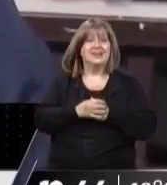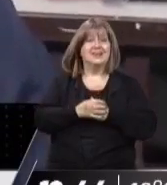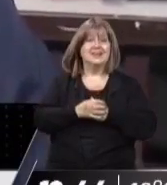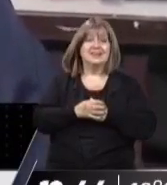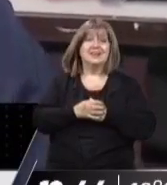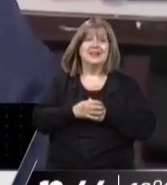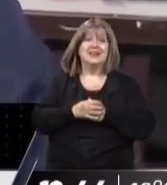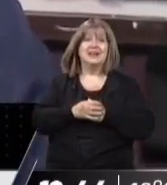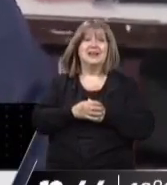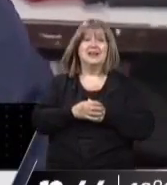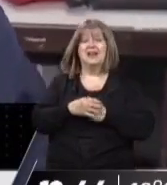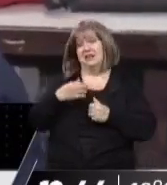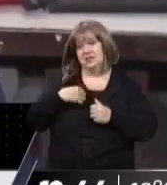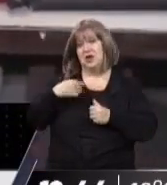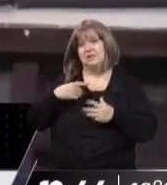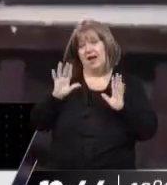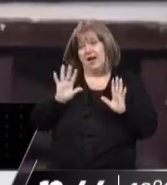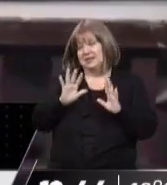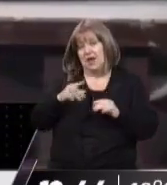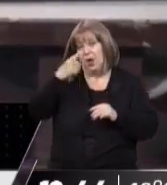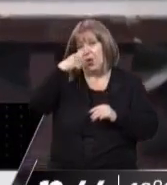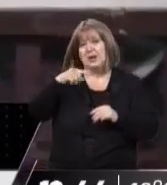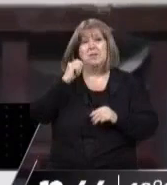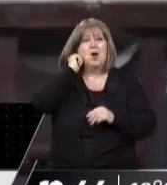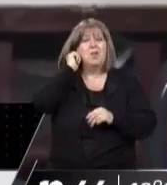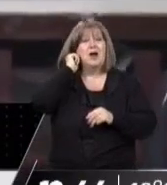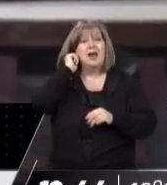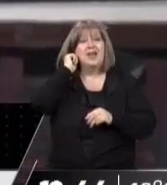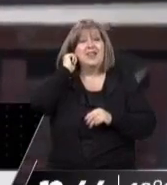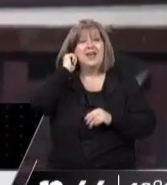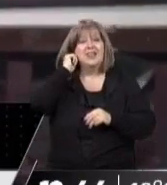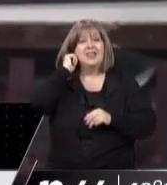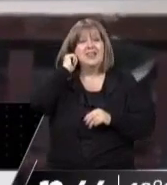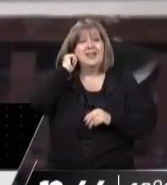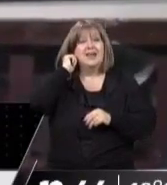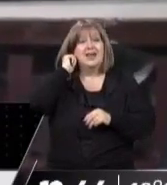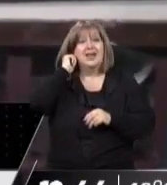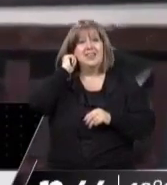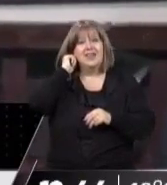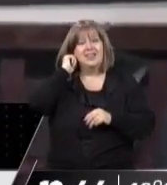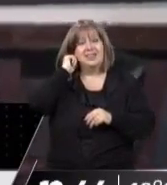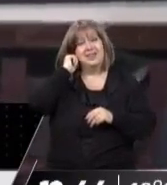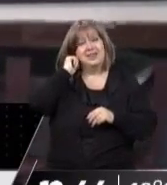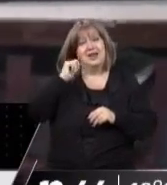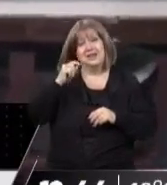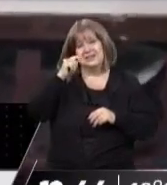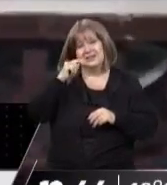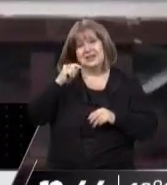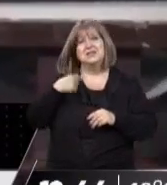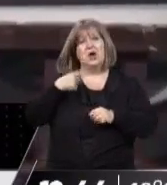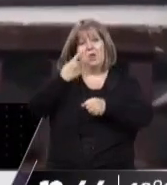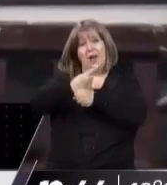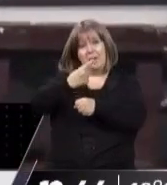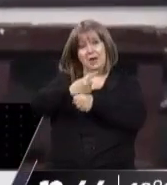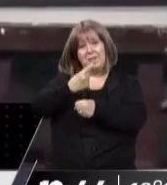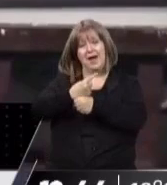Creo que lo último que pudimos hacer, ¿no es cierto? Por la edad, ya no lo va a dar, salir de la escuela